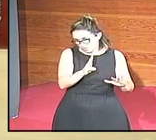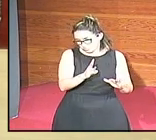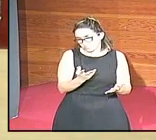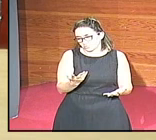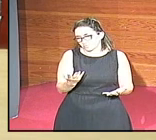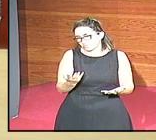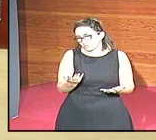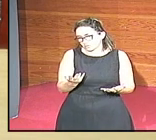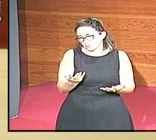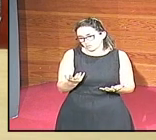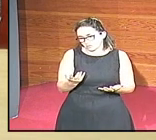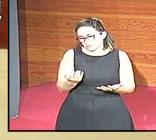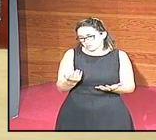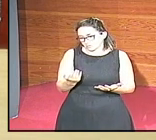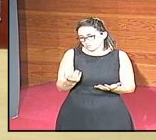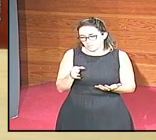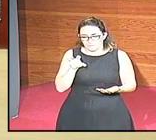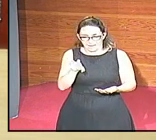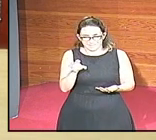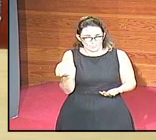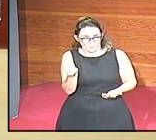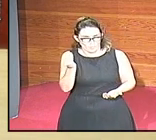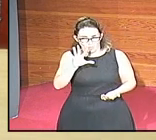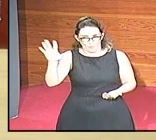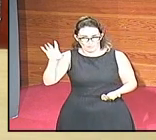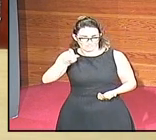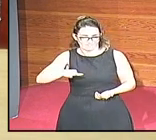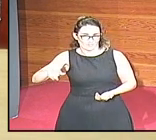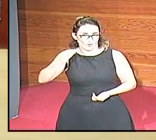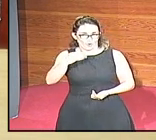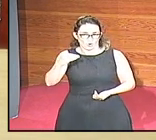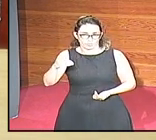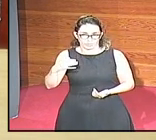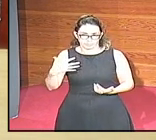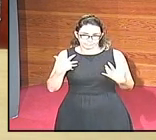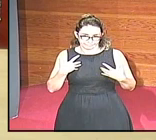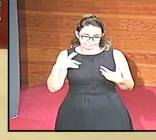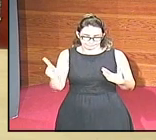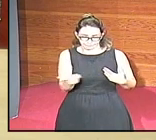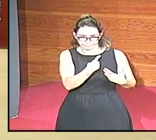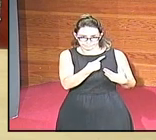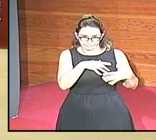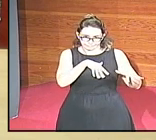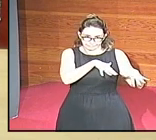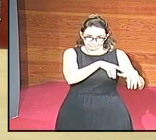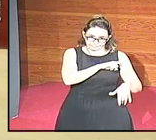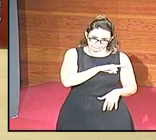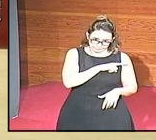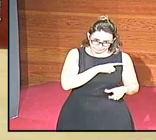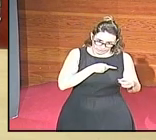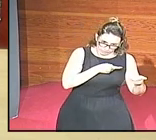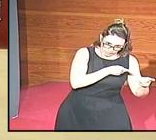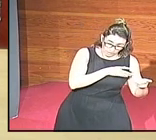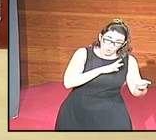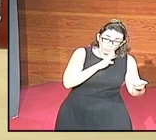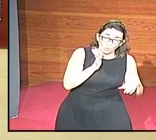sacrificando lo mejor de su país, que es la juventud que va a luchar al frente, porque unos señores se